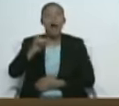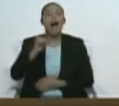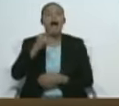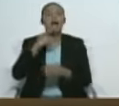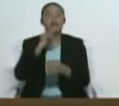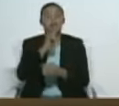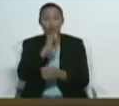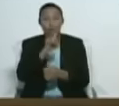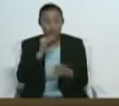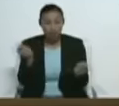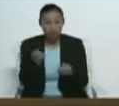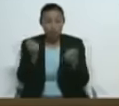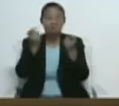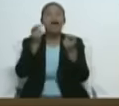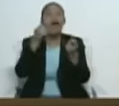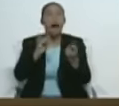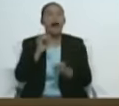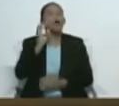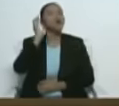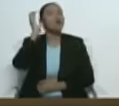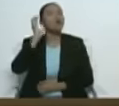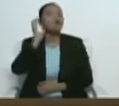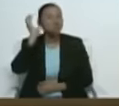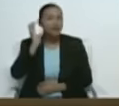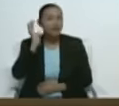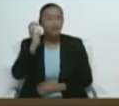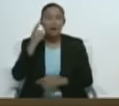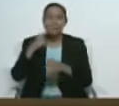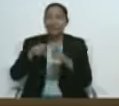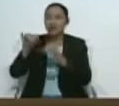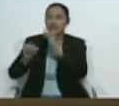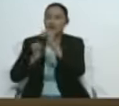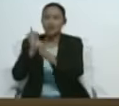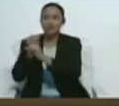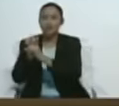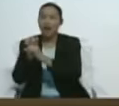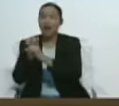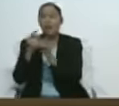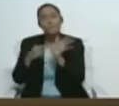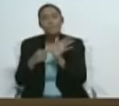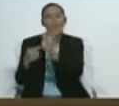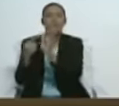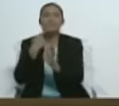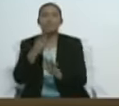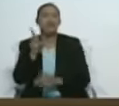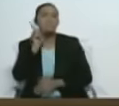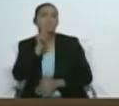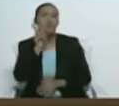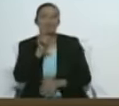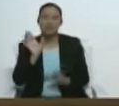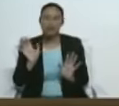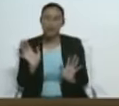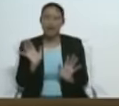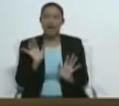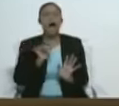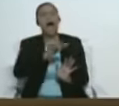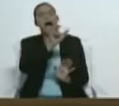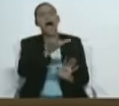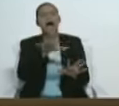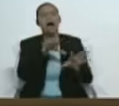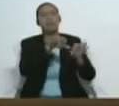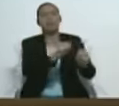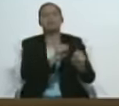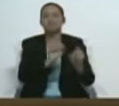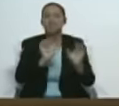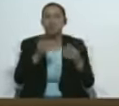manera objetiva de decir siempre entre comillas supuestos detenidos que pertenecían a tal factor político de